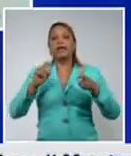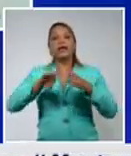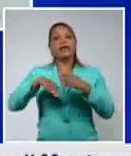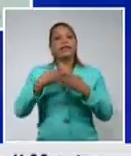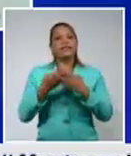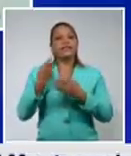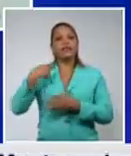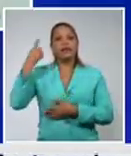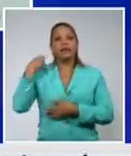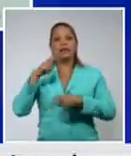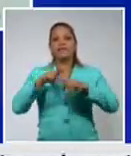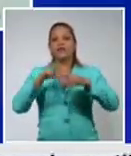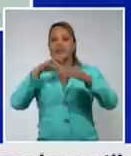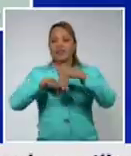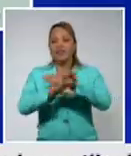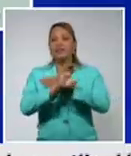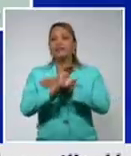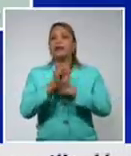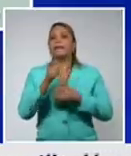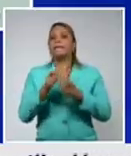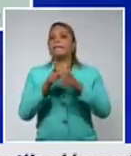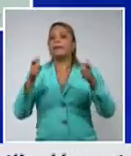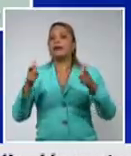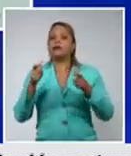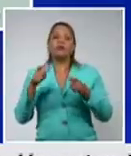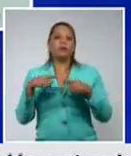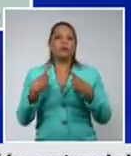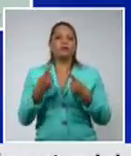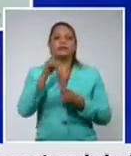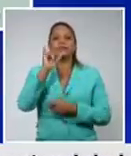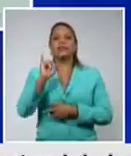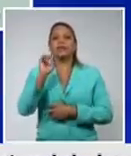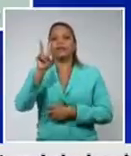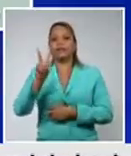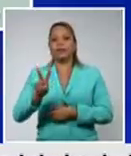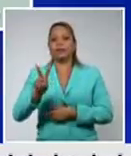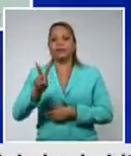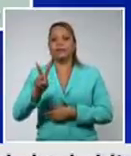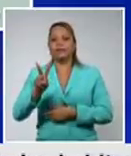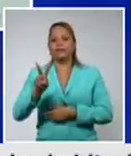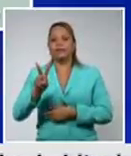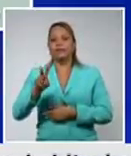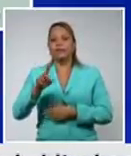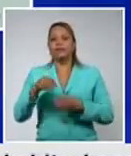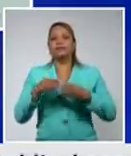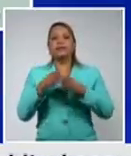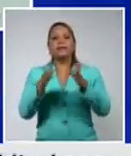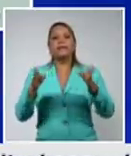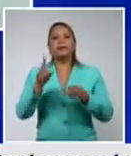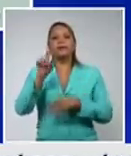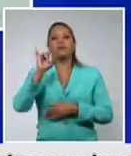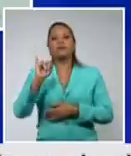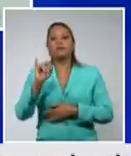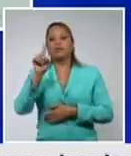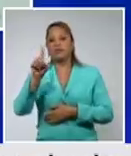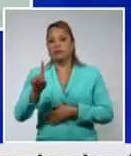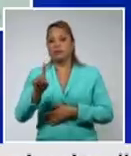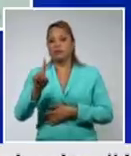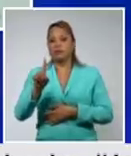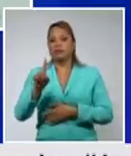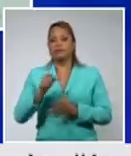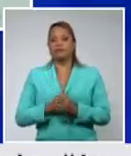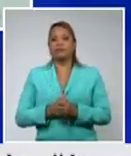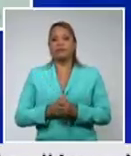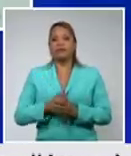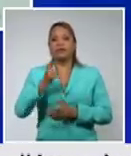del Este con el mayor número, 62, San Miguel del Padrón 61,